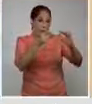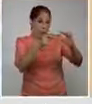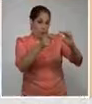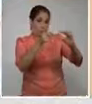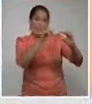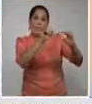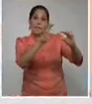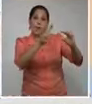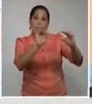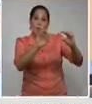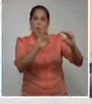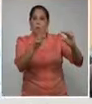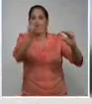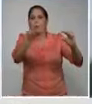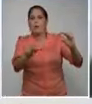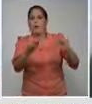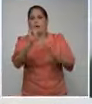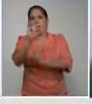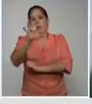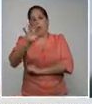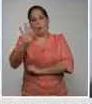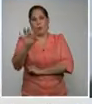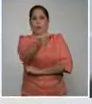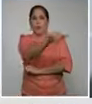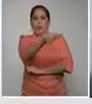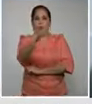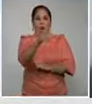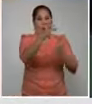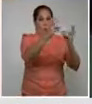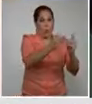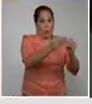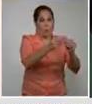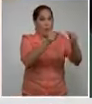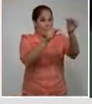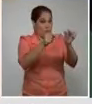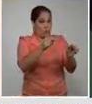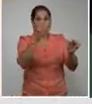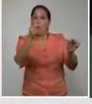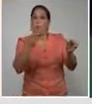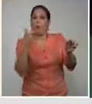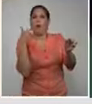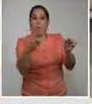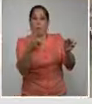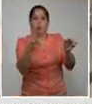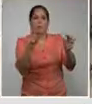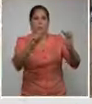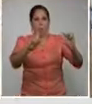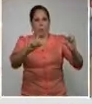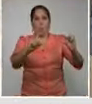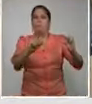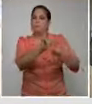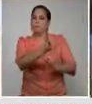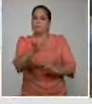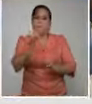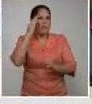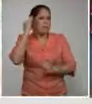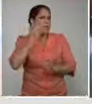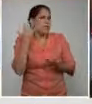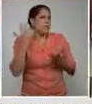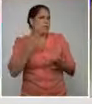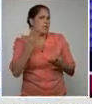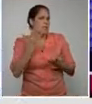el estudio va a seguir a ciegas hasta que se complete el esquema. Una vez que se complete el esquema, entonces se develan los códigos y se sabe a quién le tocó el